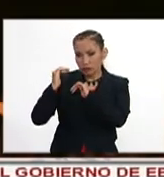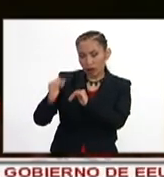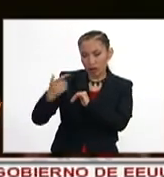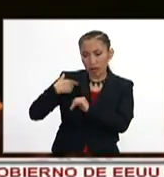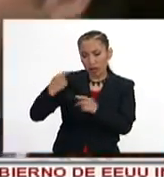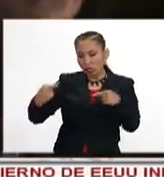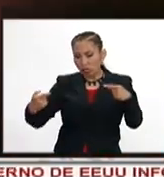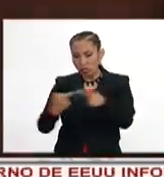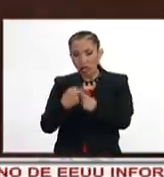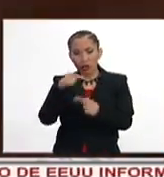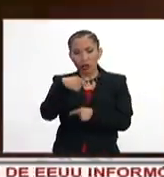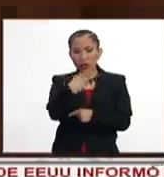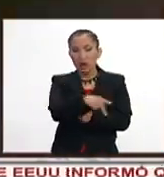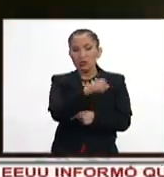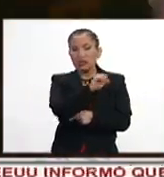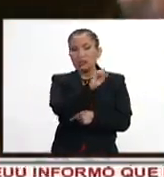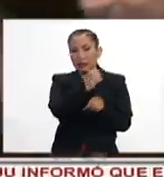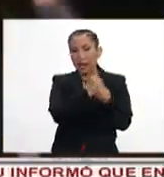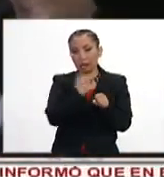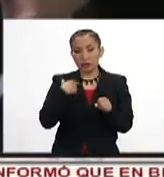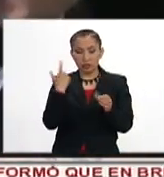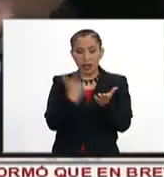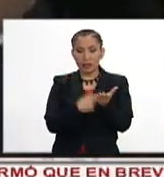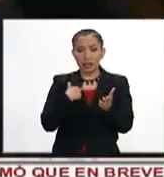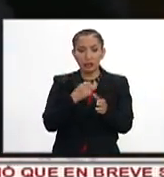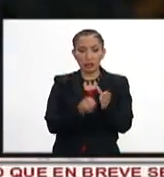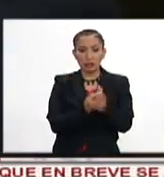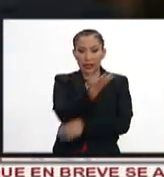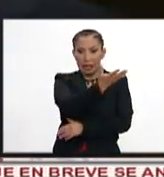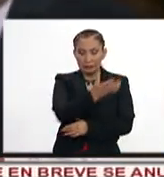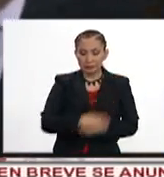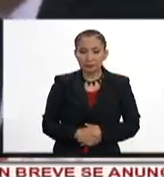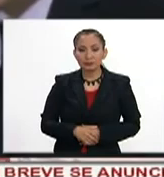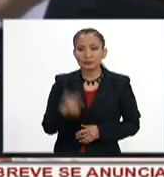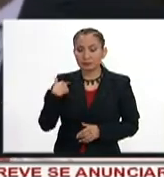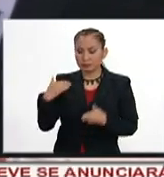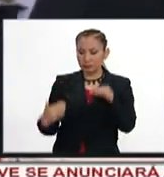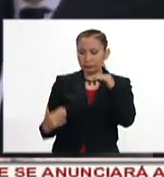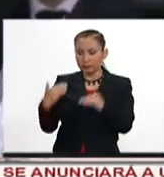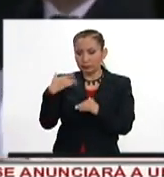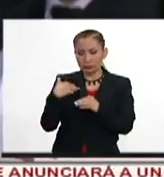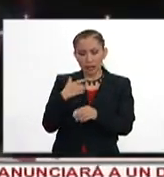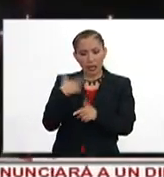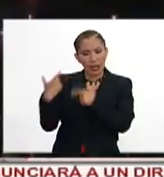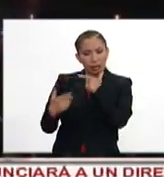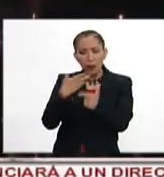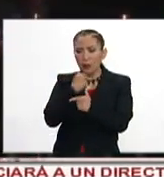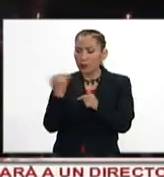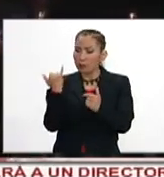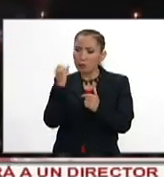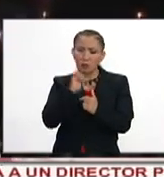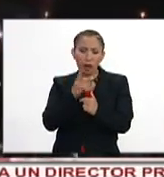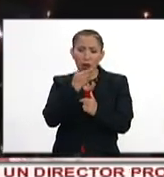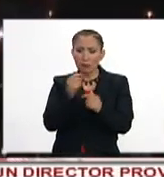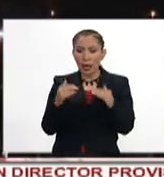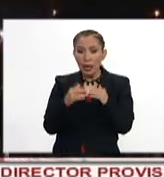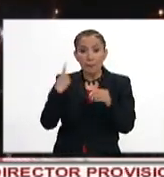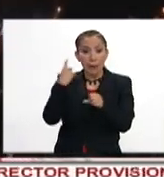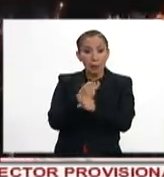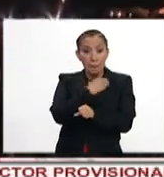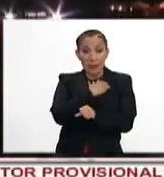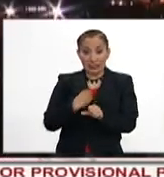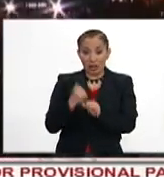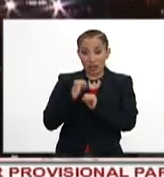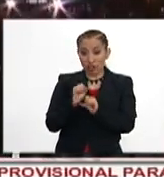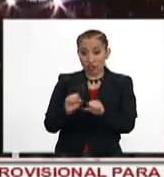que contrasta, por supuesto, con los 60 años de la legislación saliente. La paridad de género se respetó y no fue incluido el ex primer